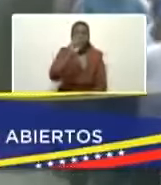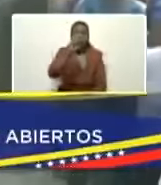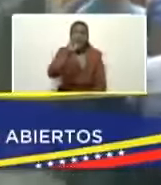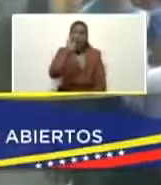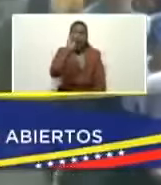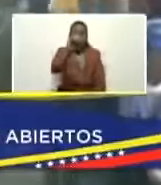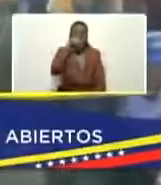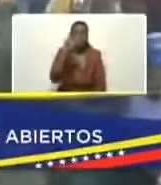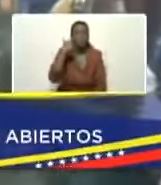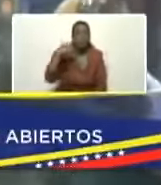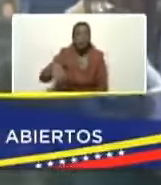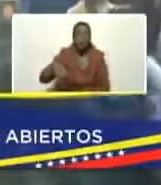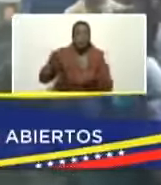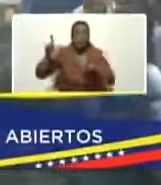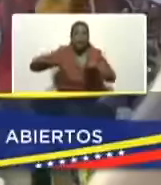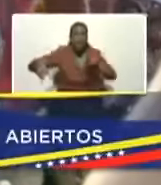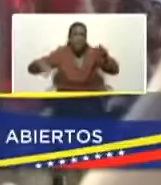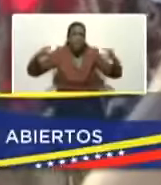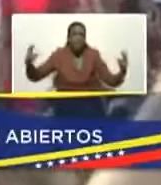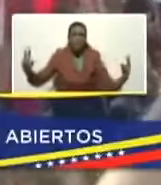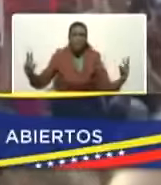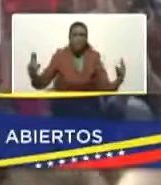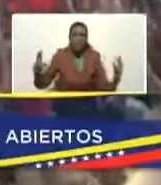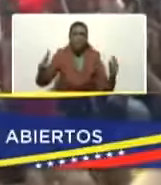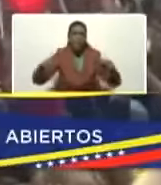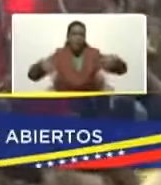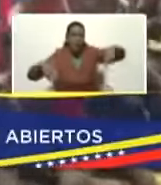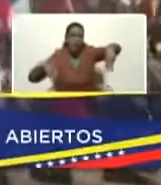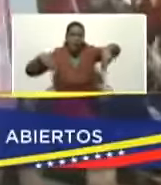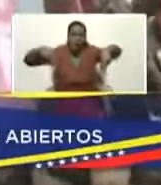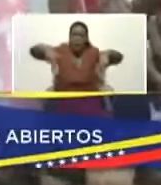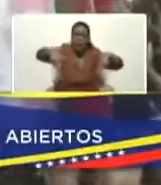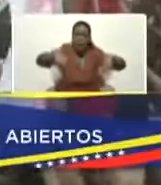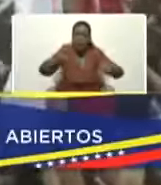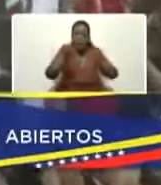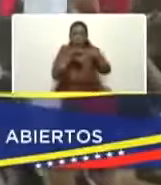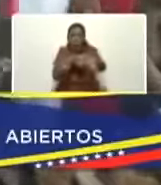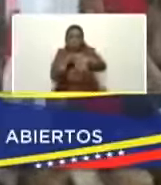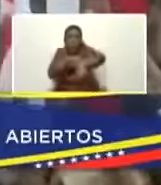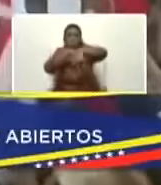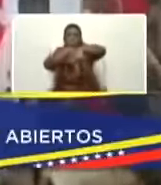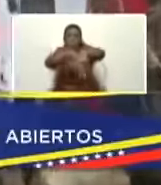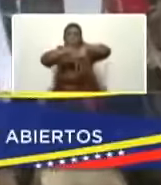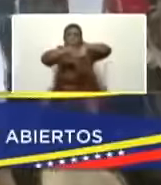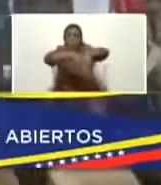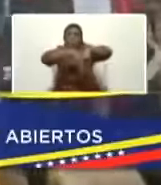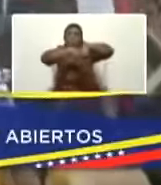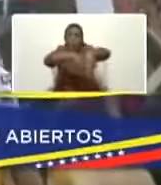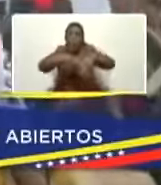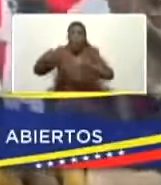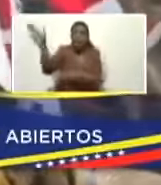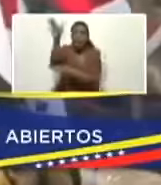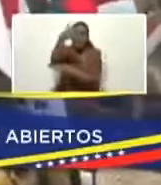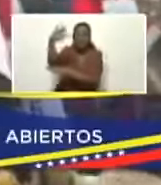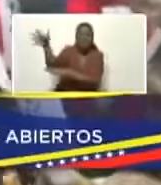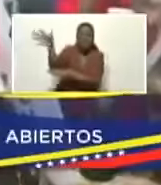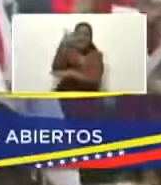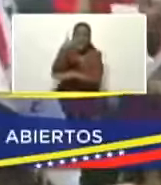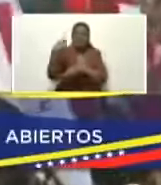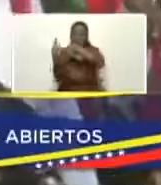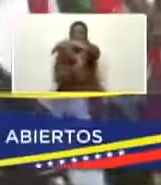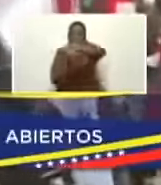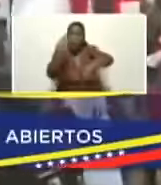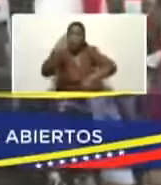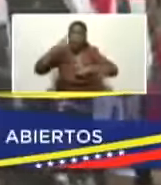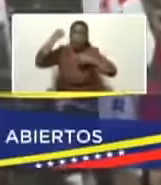allá, caminando, adelante, atrás, con la bandera de Venezuela, con las banderas de la